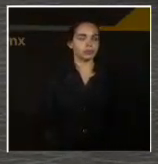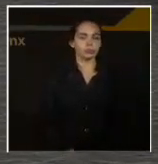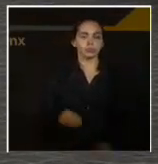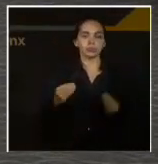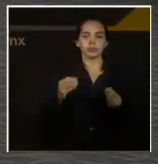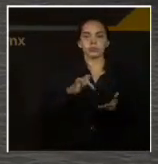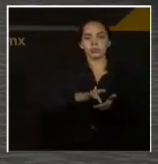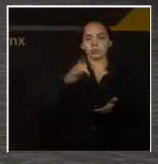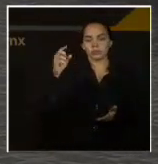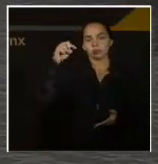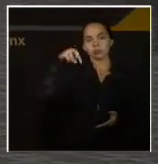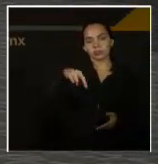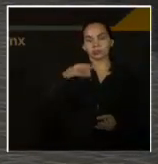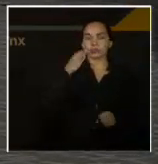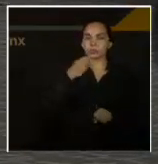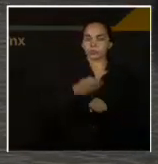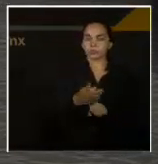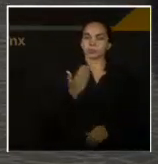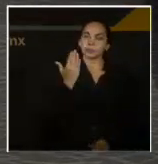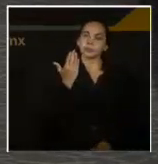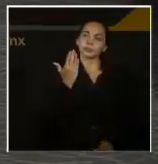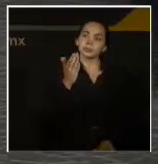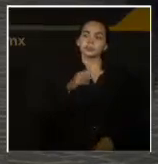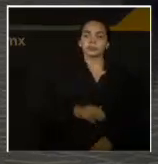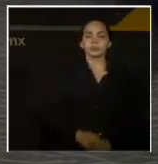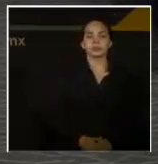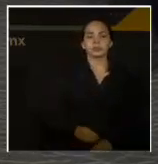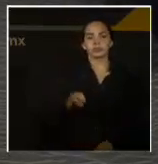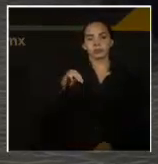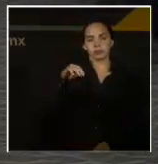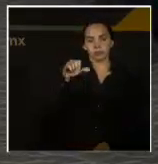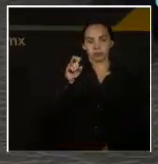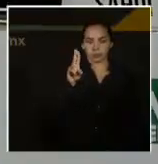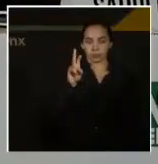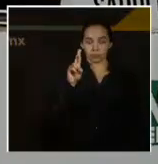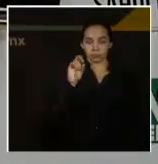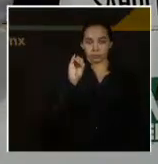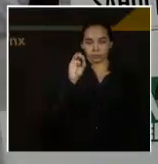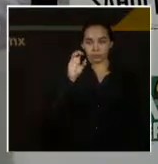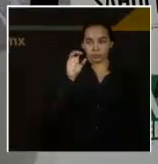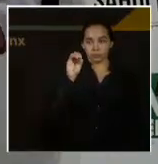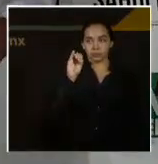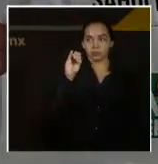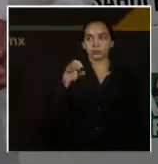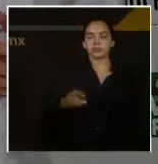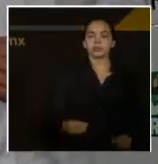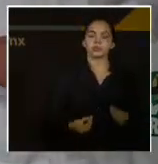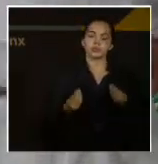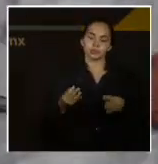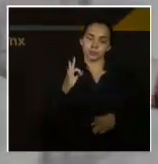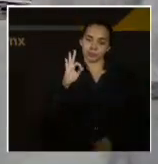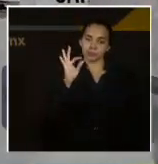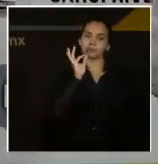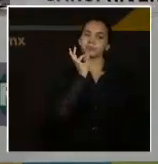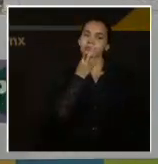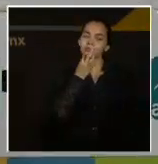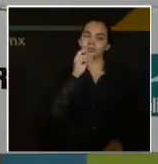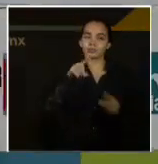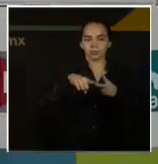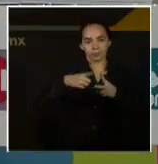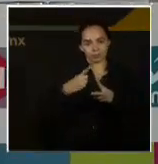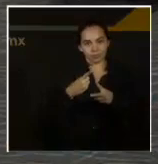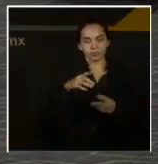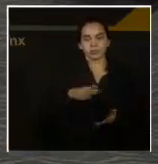Muchísimas gracias. En este momento le pedimos al candidato Mauricio Sahuí Rivero que por favor nos regale los 3 minutos de la ronda inicial.